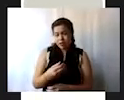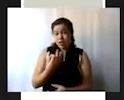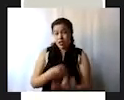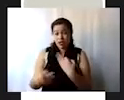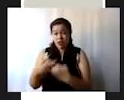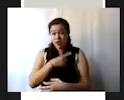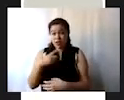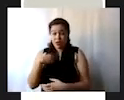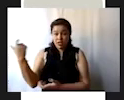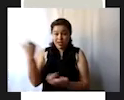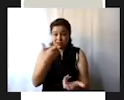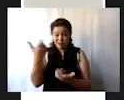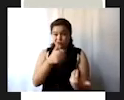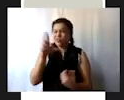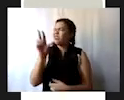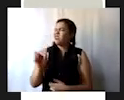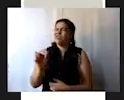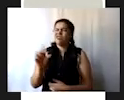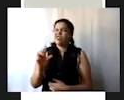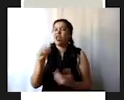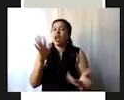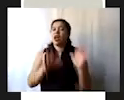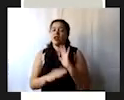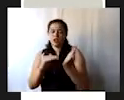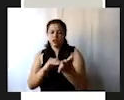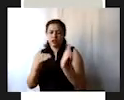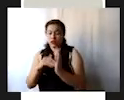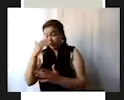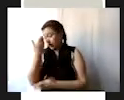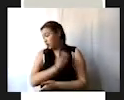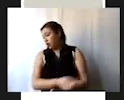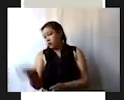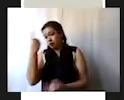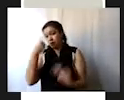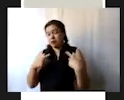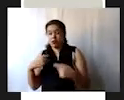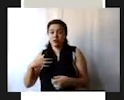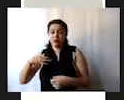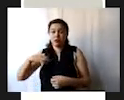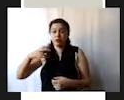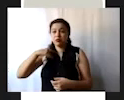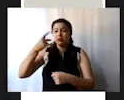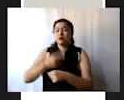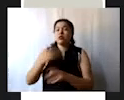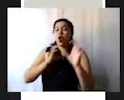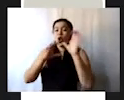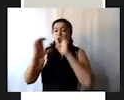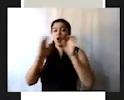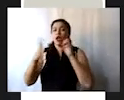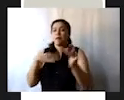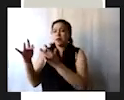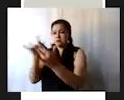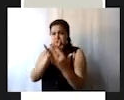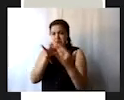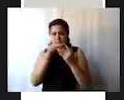ser dinero, hay veces que haciendo una estrategia maravillosa de voluntariado y comunicación, aprovechando mis redes